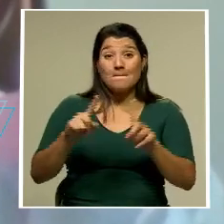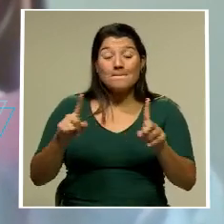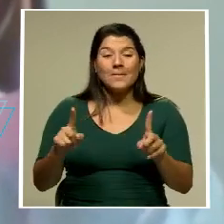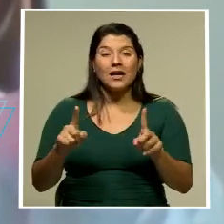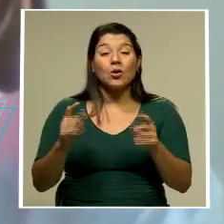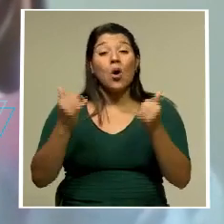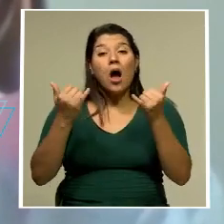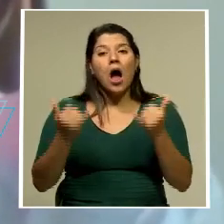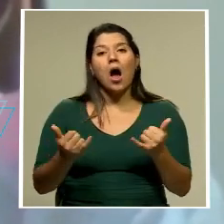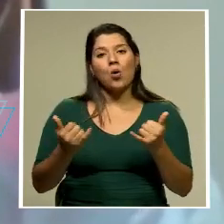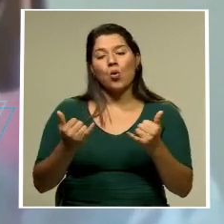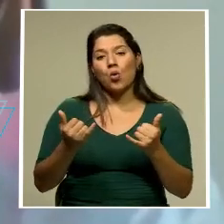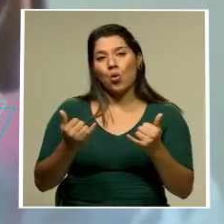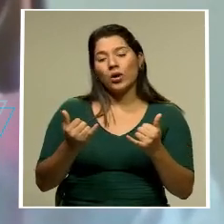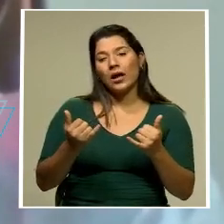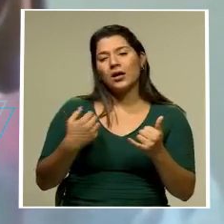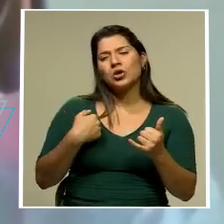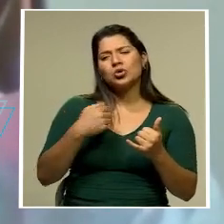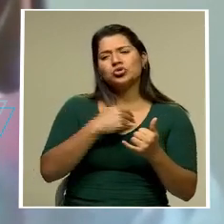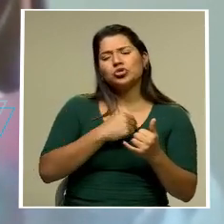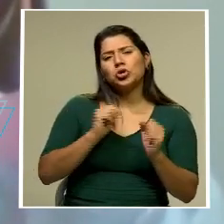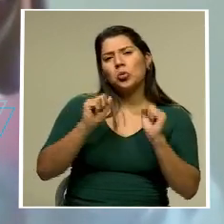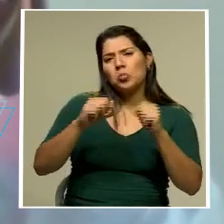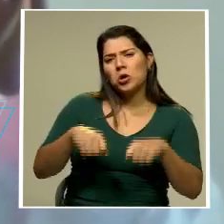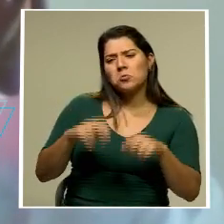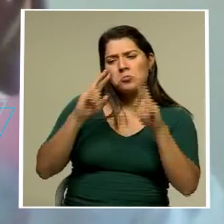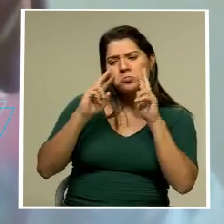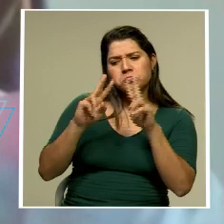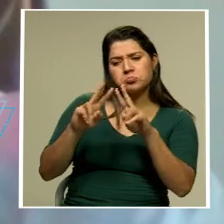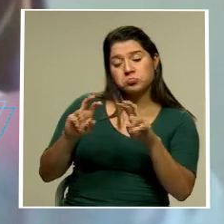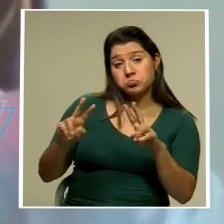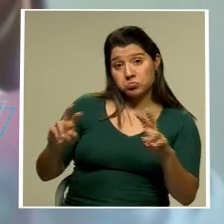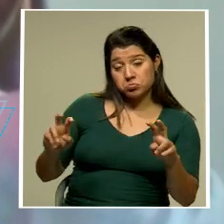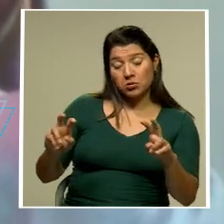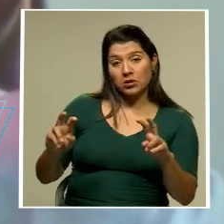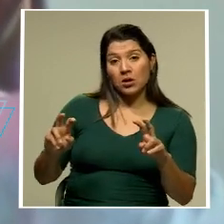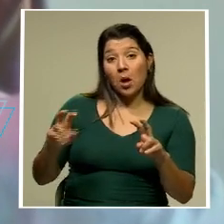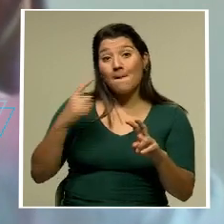como incluso uno lo puede analizar a nivel del decreto ejecutivo